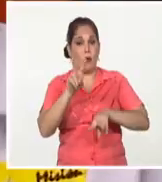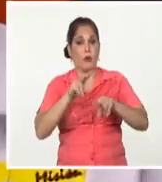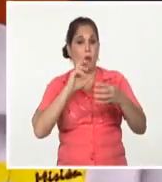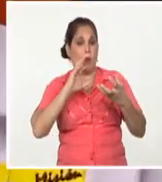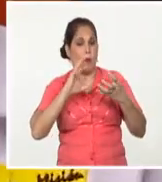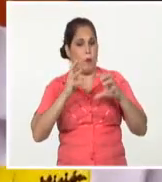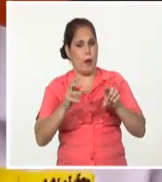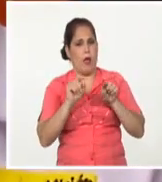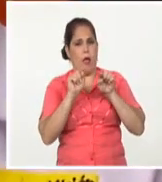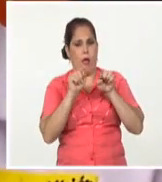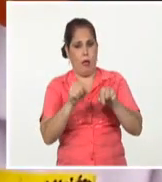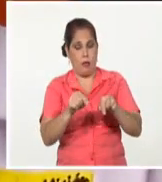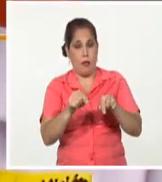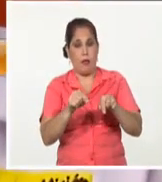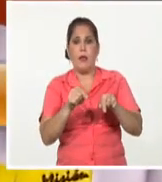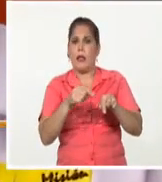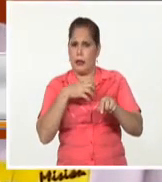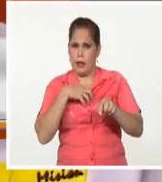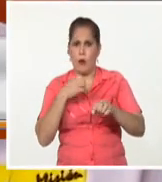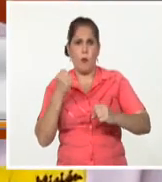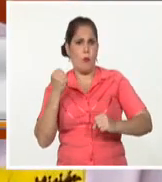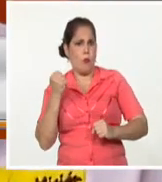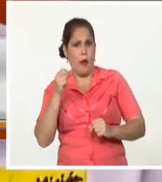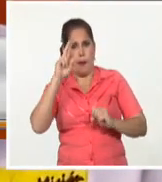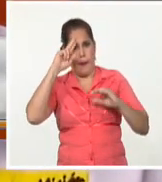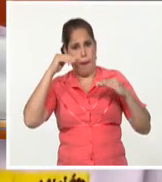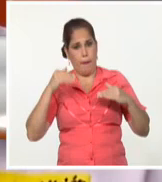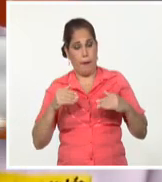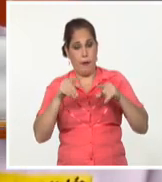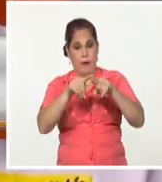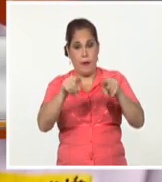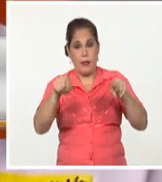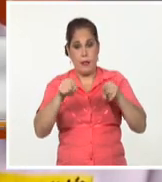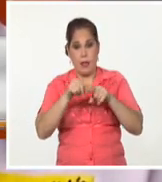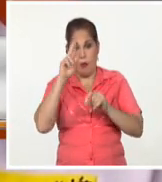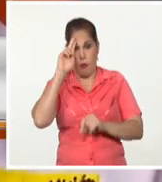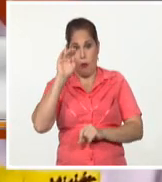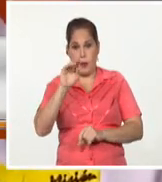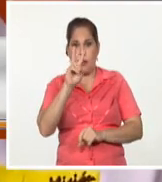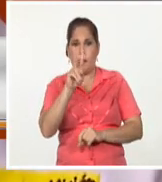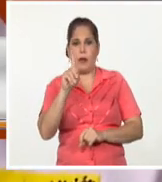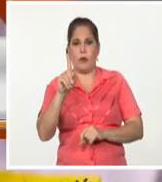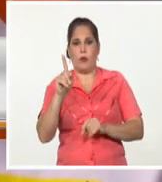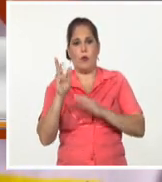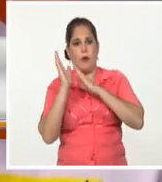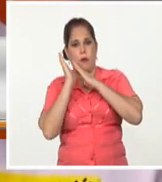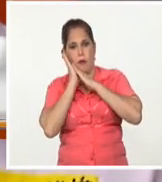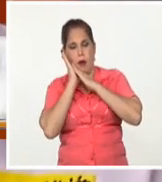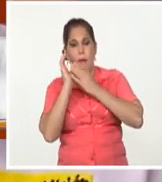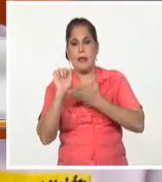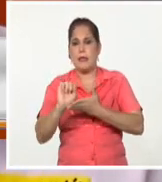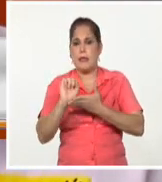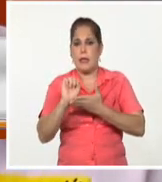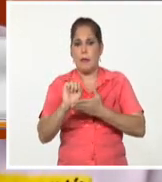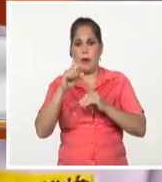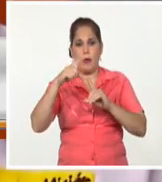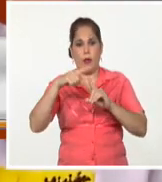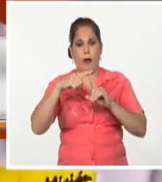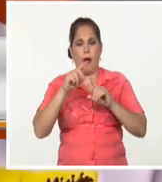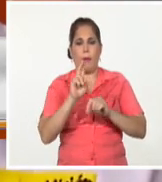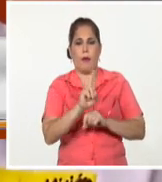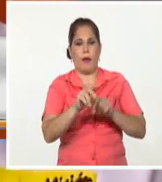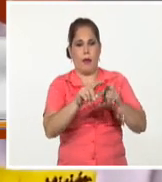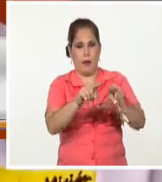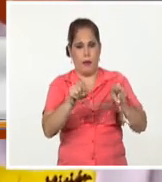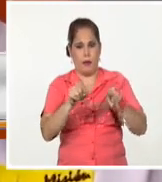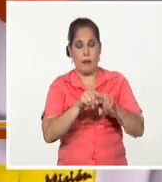complejidad. Vamos a contar con un cuerpo de guardia, con una sala de hospitalización de 21 camas, con servicios de terapia intensiva